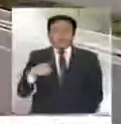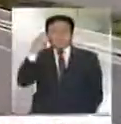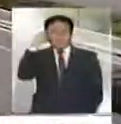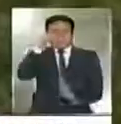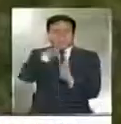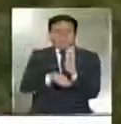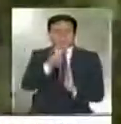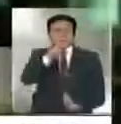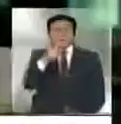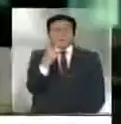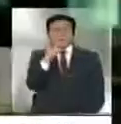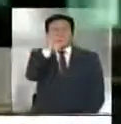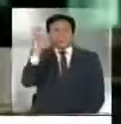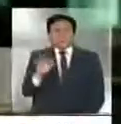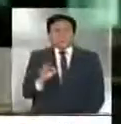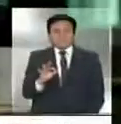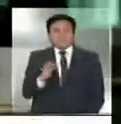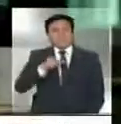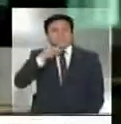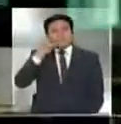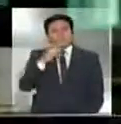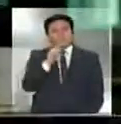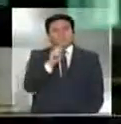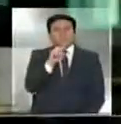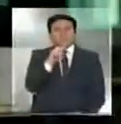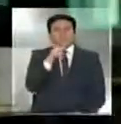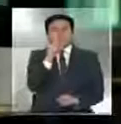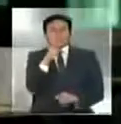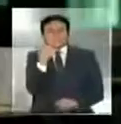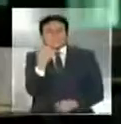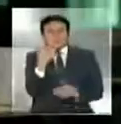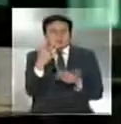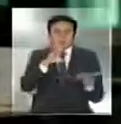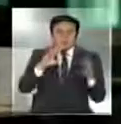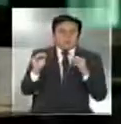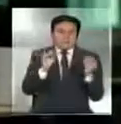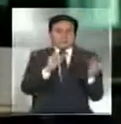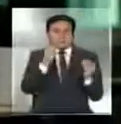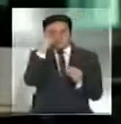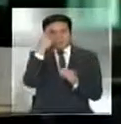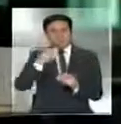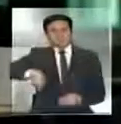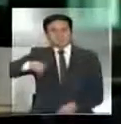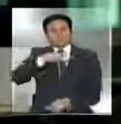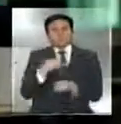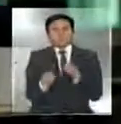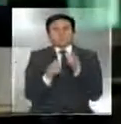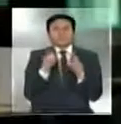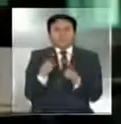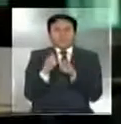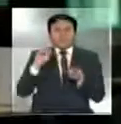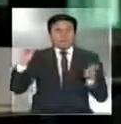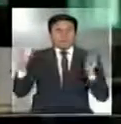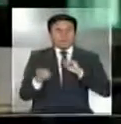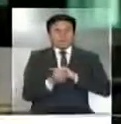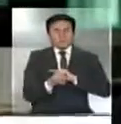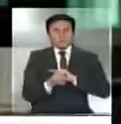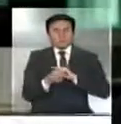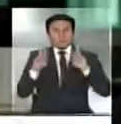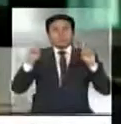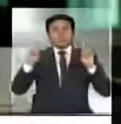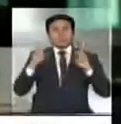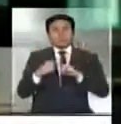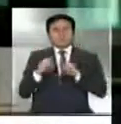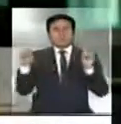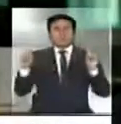a 1.2%. Se ha hablado de 1.5%, veremos, pero yo creo que vamos a tener un buen cambio, algo que